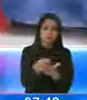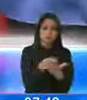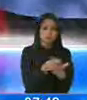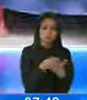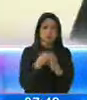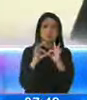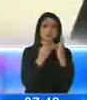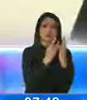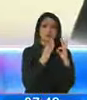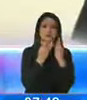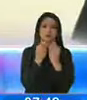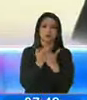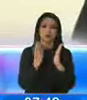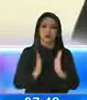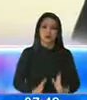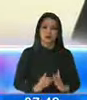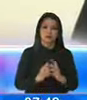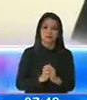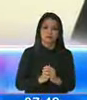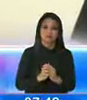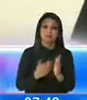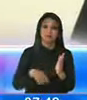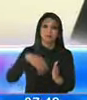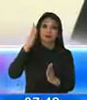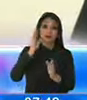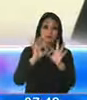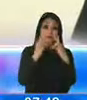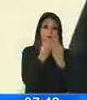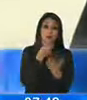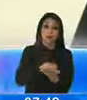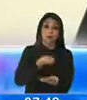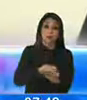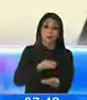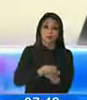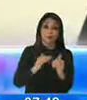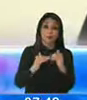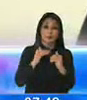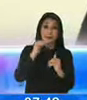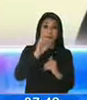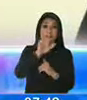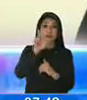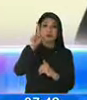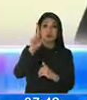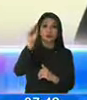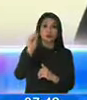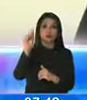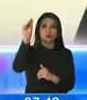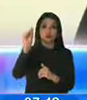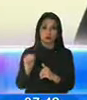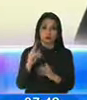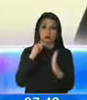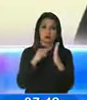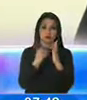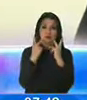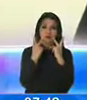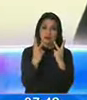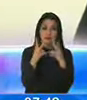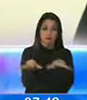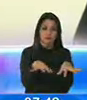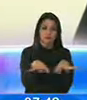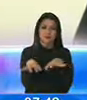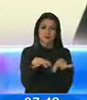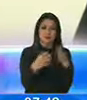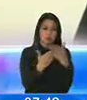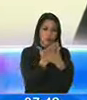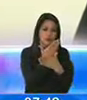los hogares. El crédito de consumo ha crecido en casi 31% si vemos el monto de operaciones